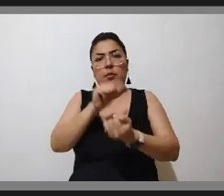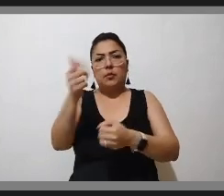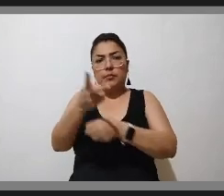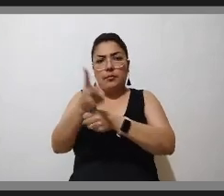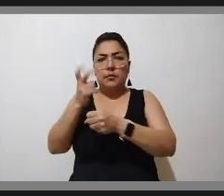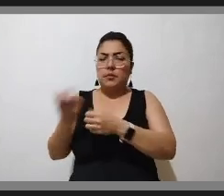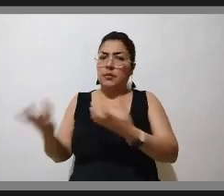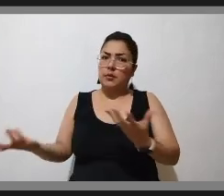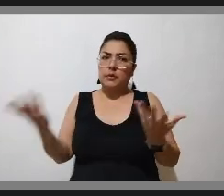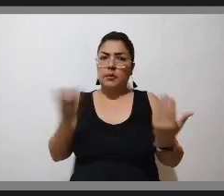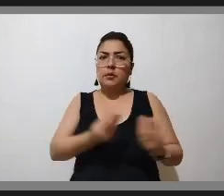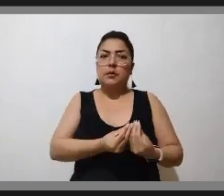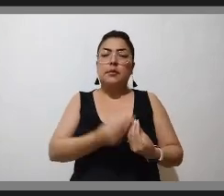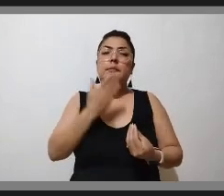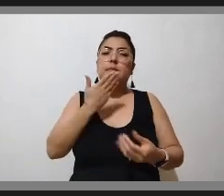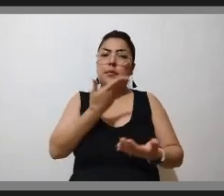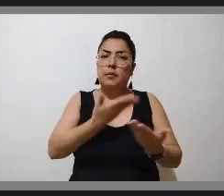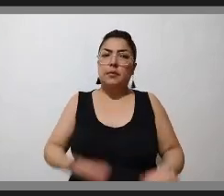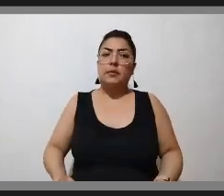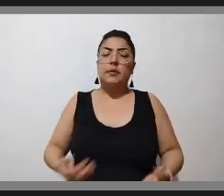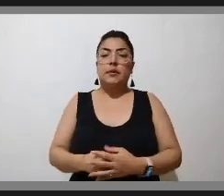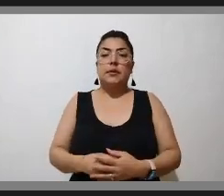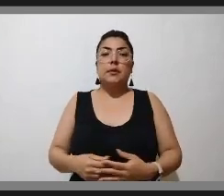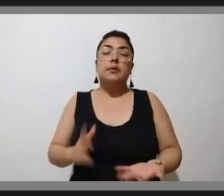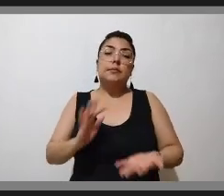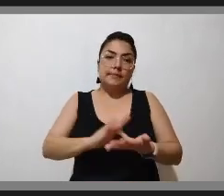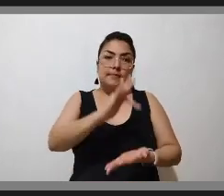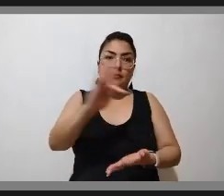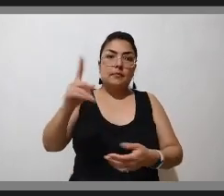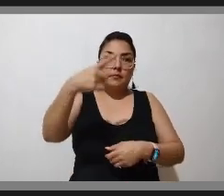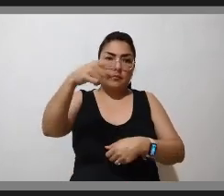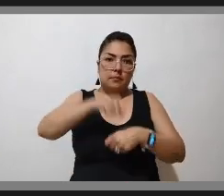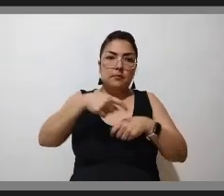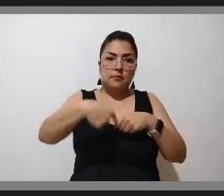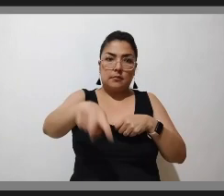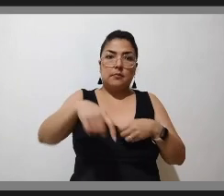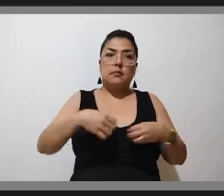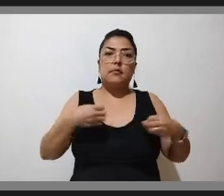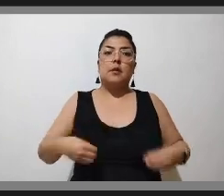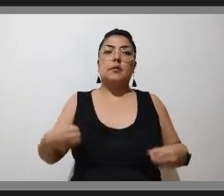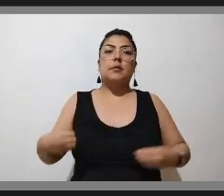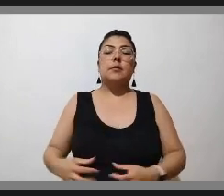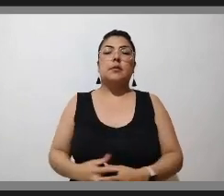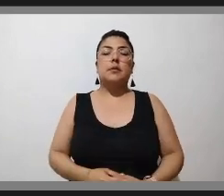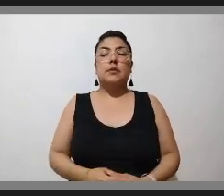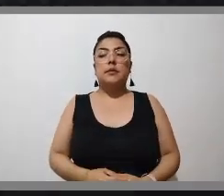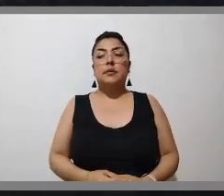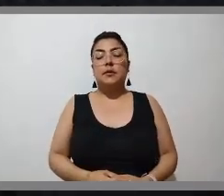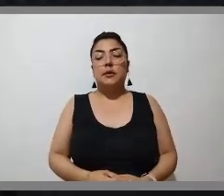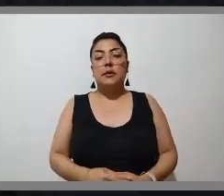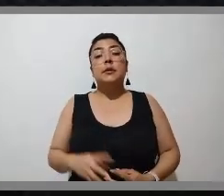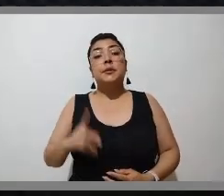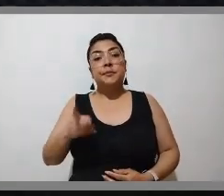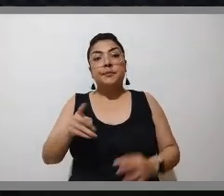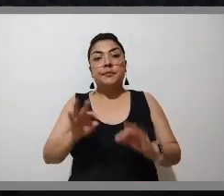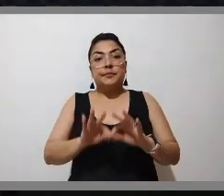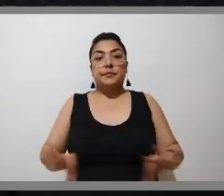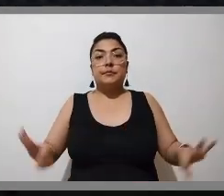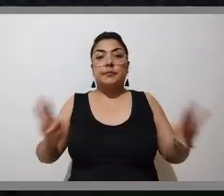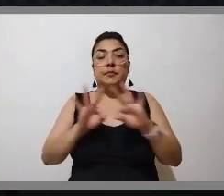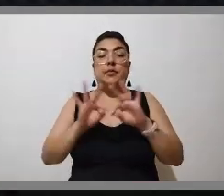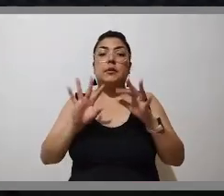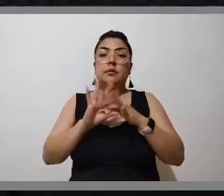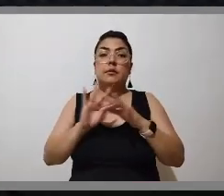como siempre, es bienvenido. Gracias, Alejandra. Pues esas son nuestras actividades para esta semana. Es muy importante lo que nos